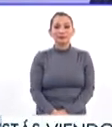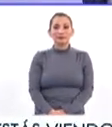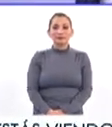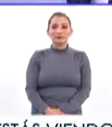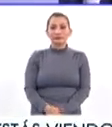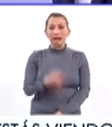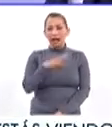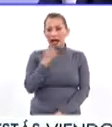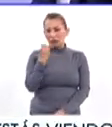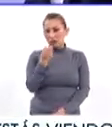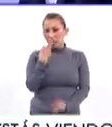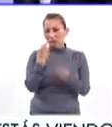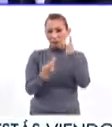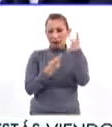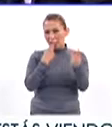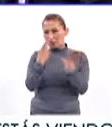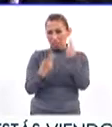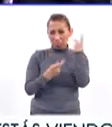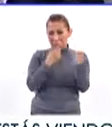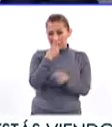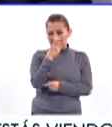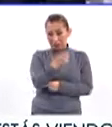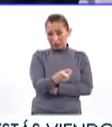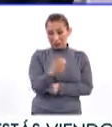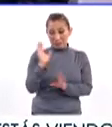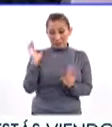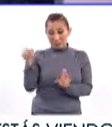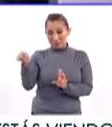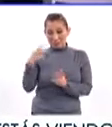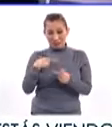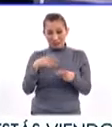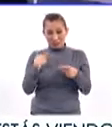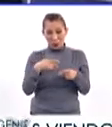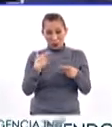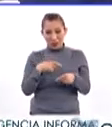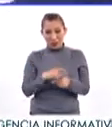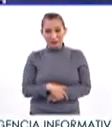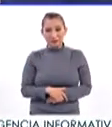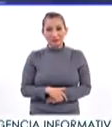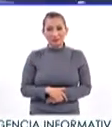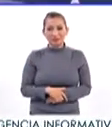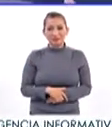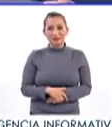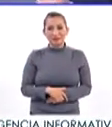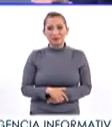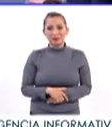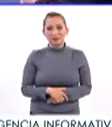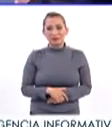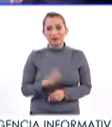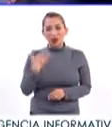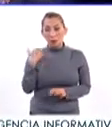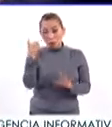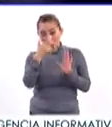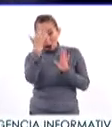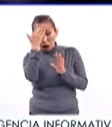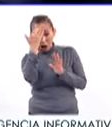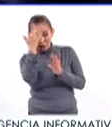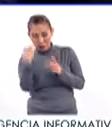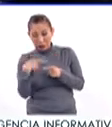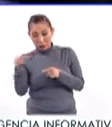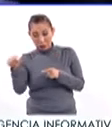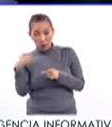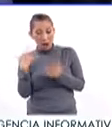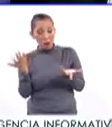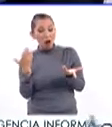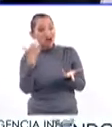es que hay muchos argumentos que utilizan de manera, pues, sin conocimiento a profundidad estas personas